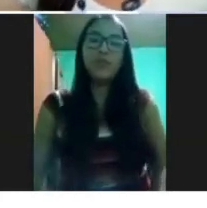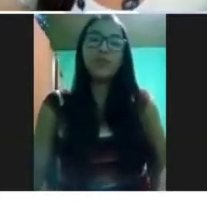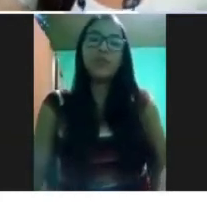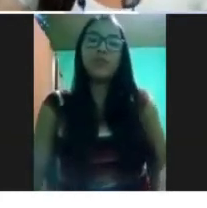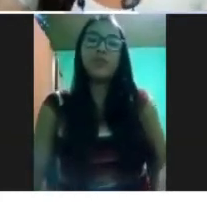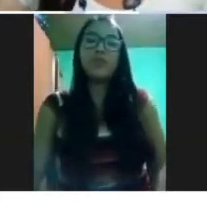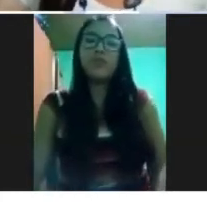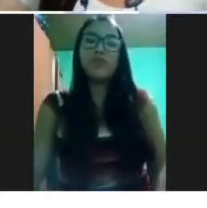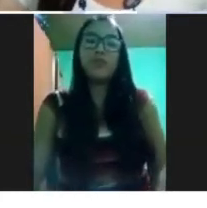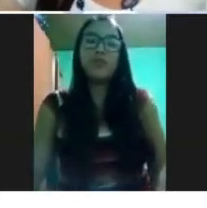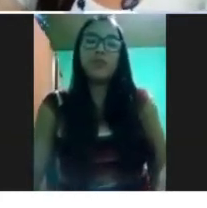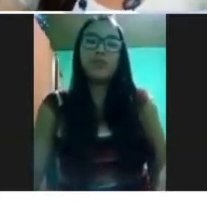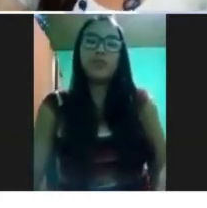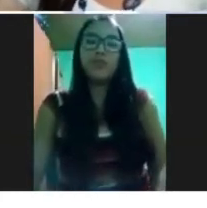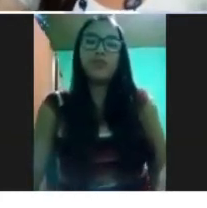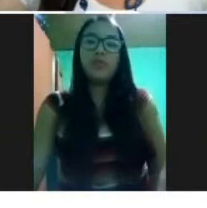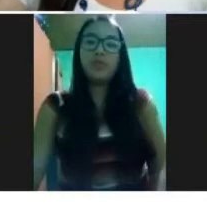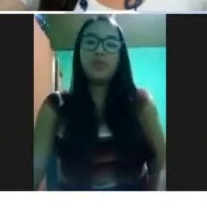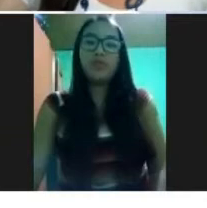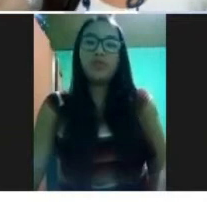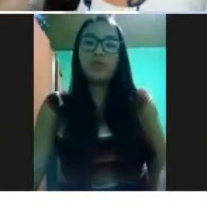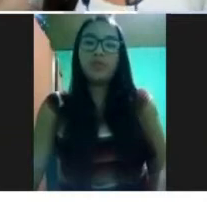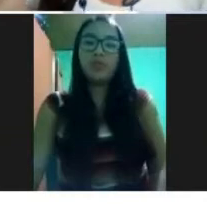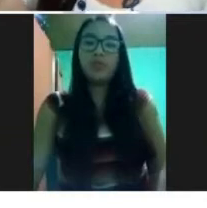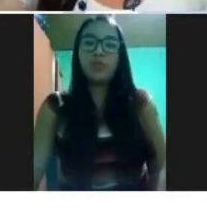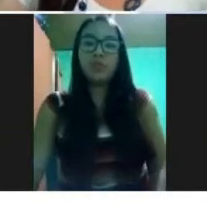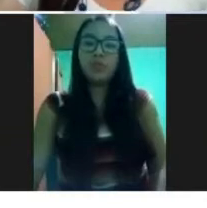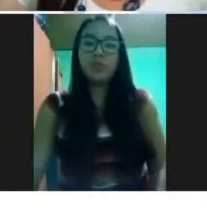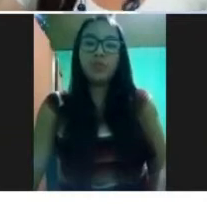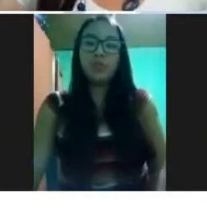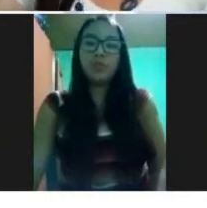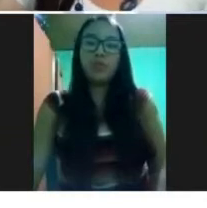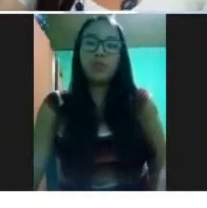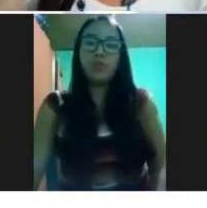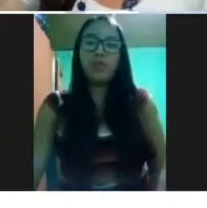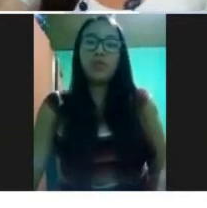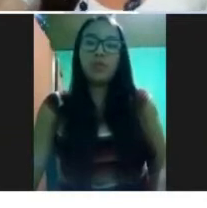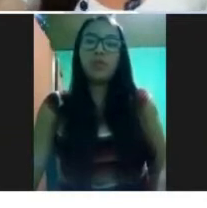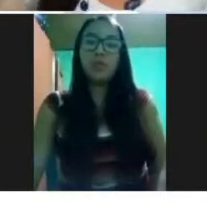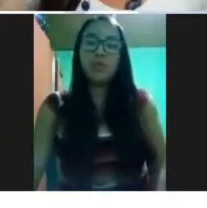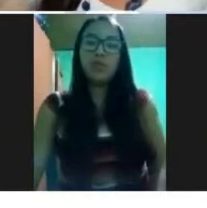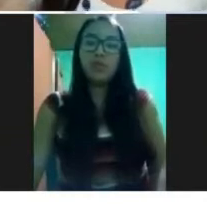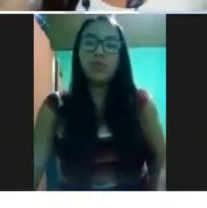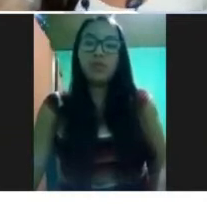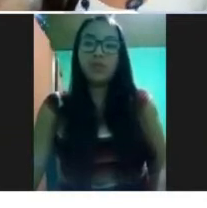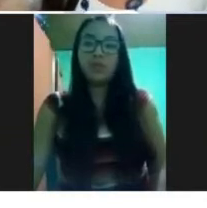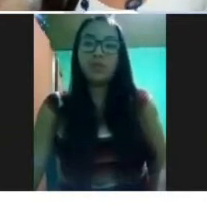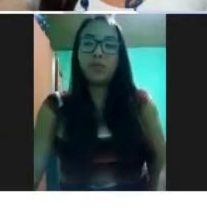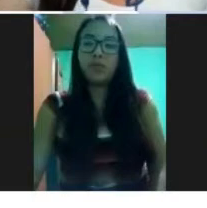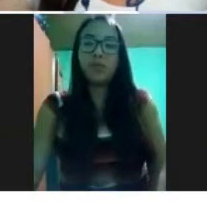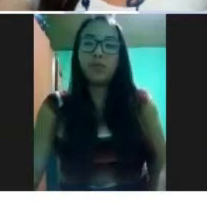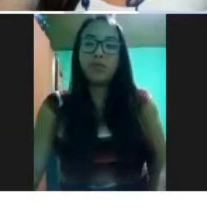que salir a comprarlo, no, que ese no es, que ese no sirve, y, o sea, son cosas tan mínimas, ¿verdad? Con las que podemos empezar a decir de que a